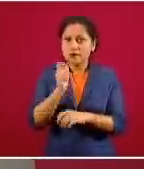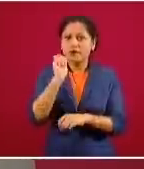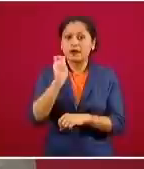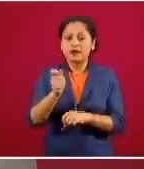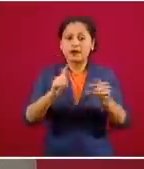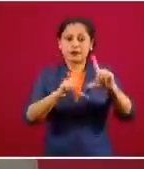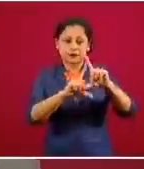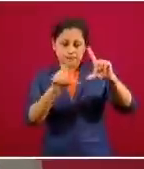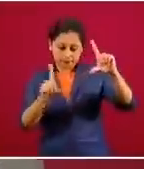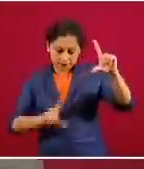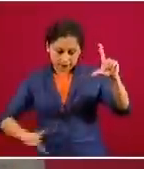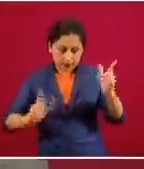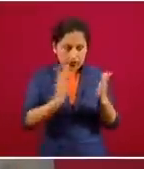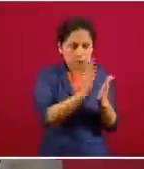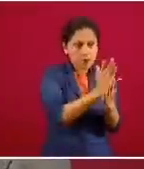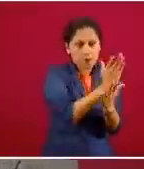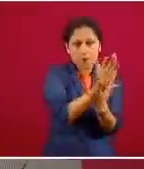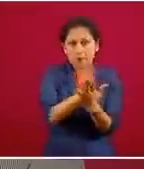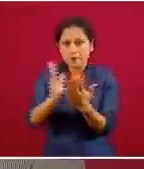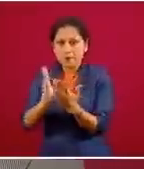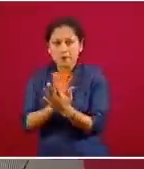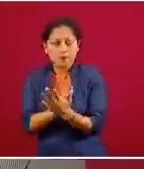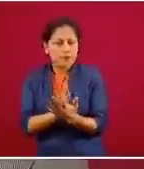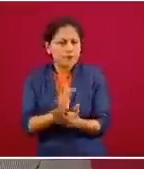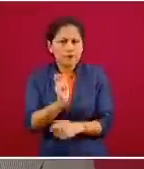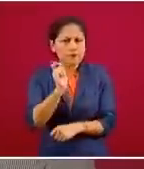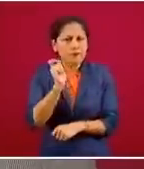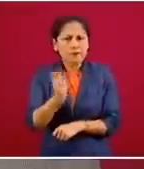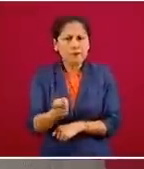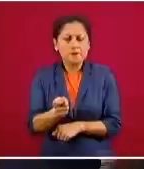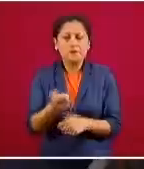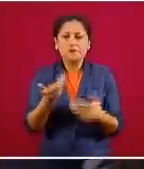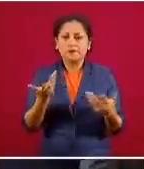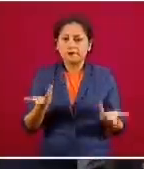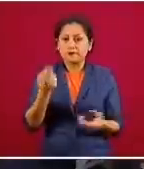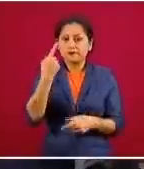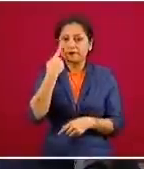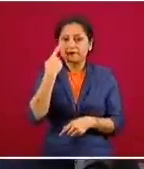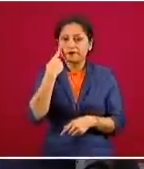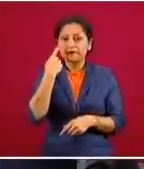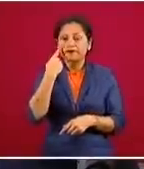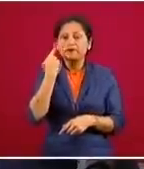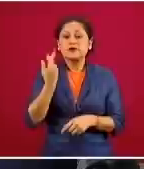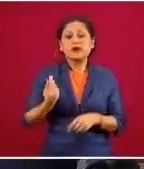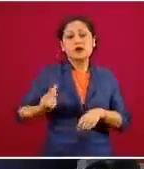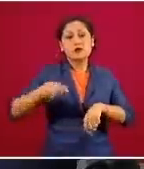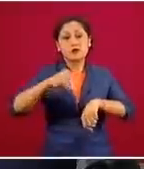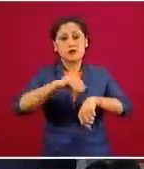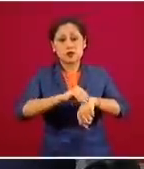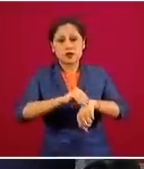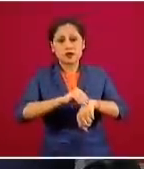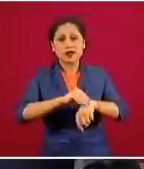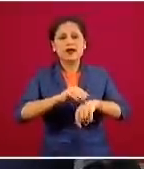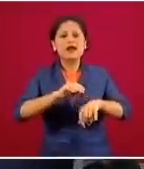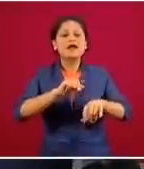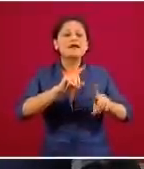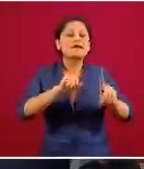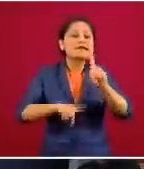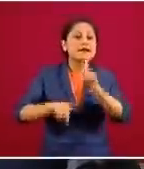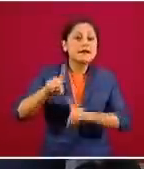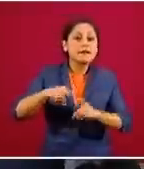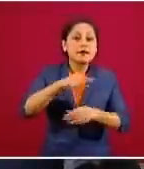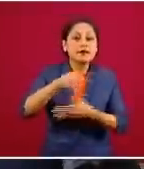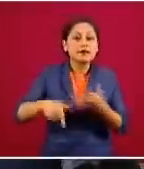nacional. Esto lo que quiere decir es instrumentar mecanismos de contención geográfica.